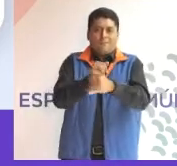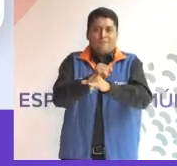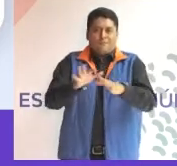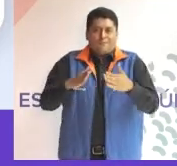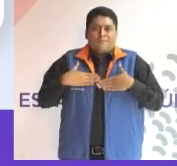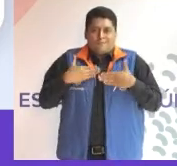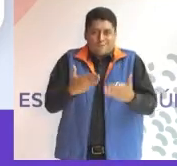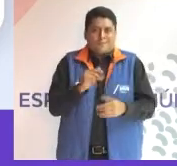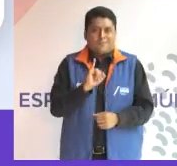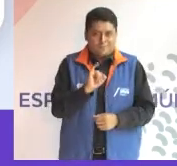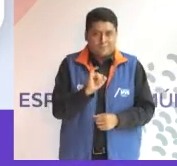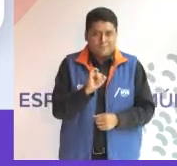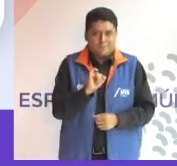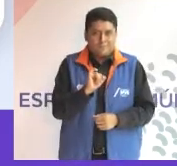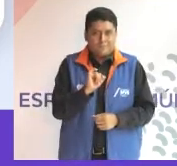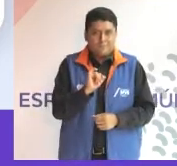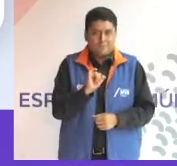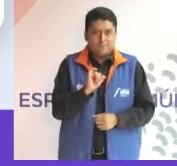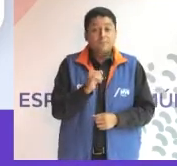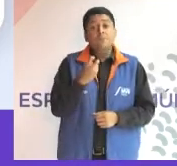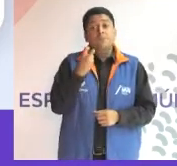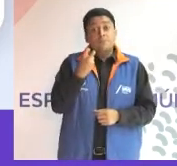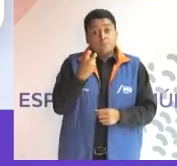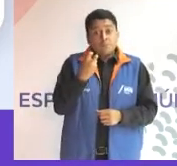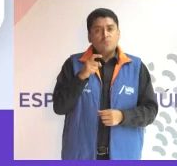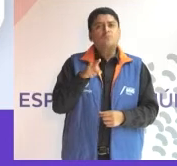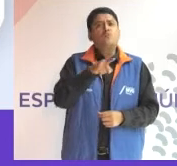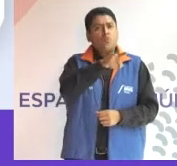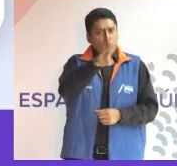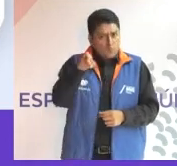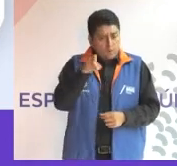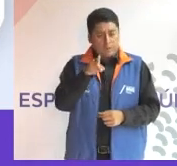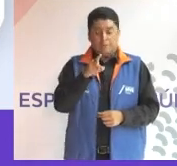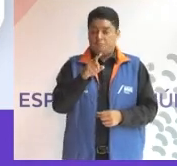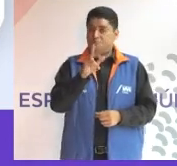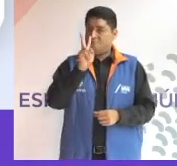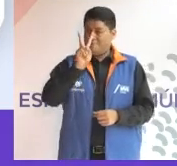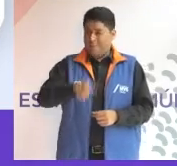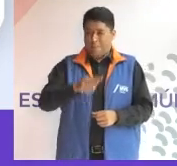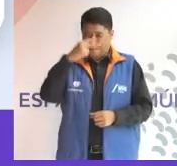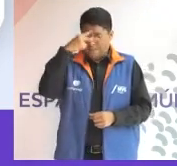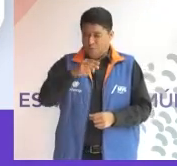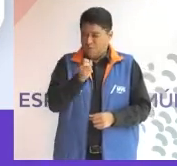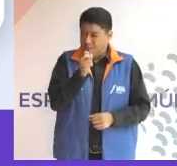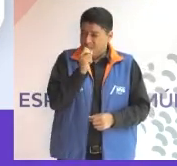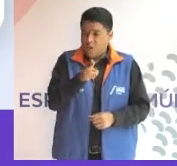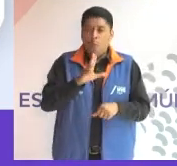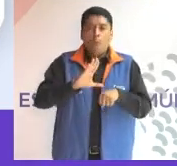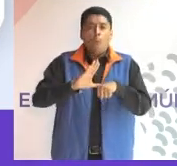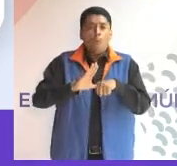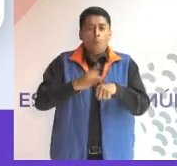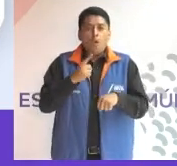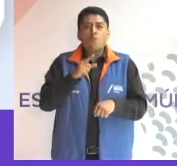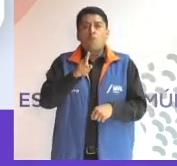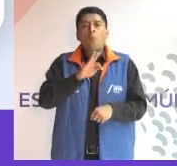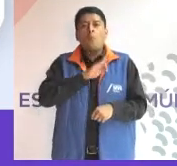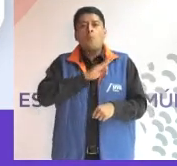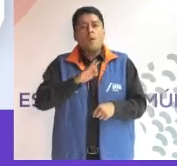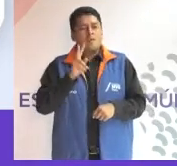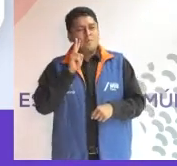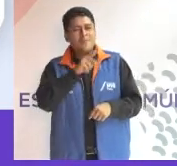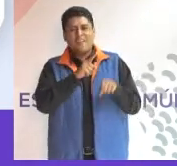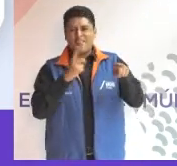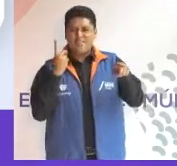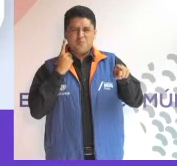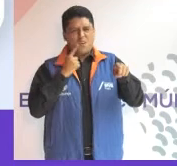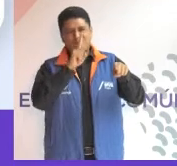importante, que ha sido la posibilidad de reelegir diputados. ¿Por qué es tan importante reelegir diputados? Que es